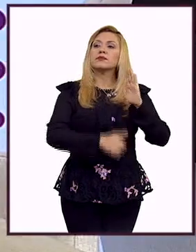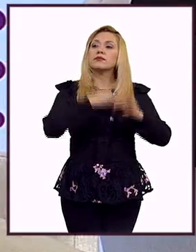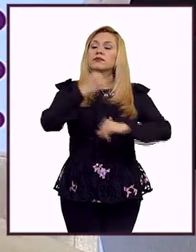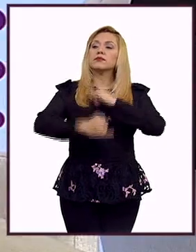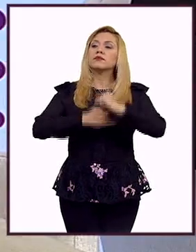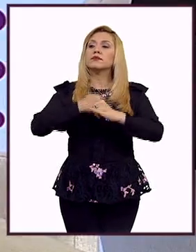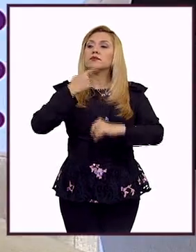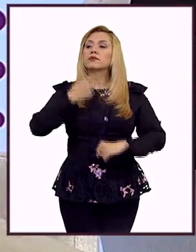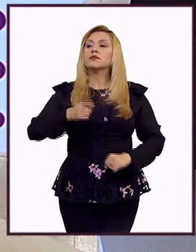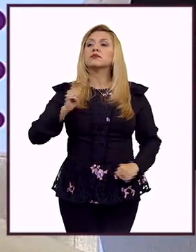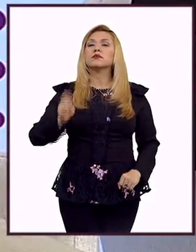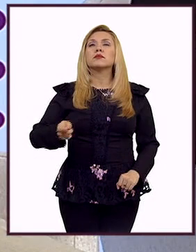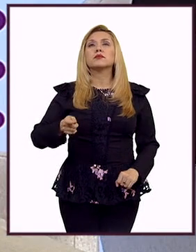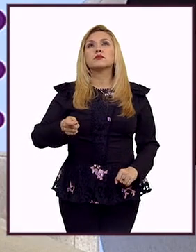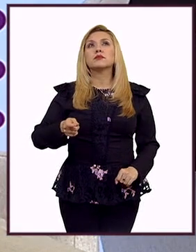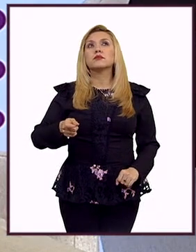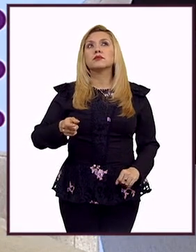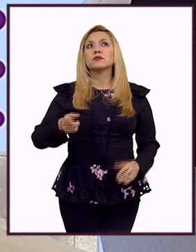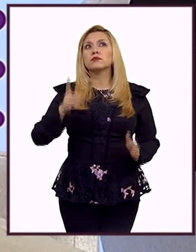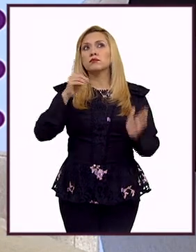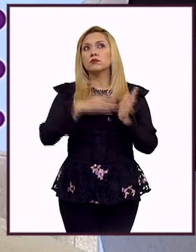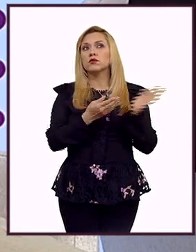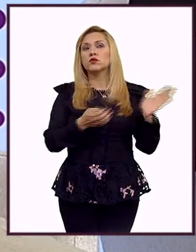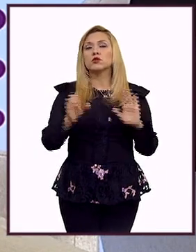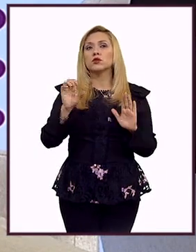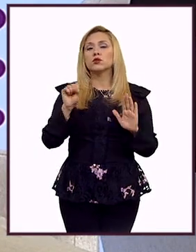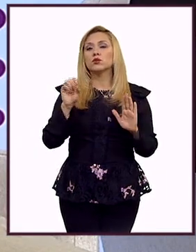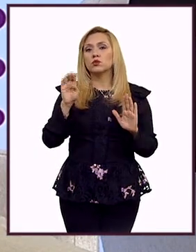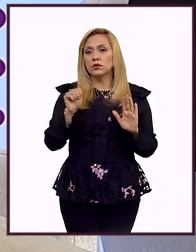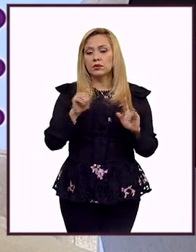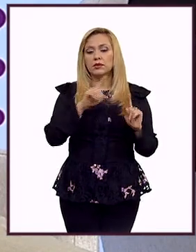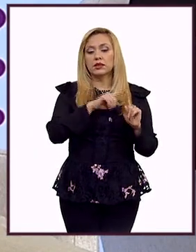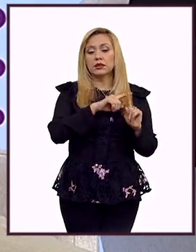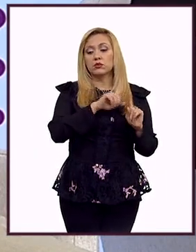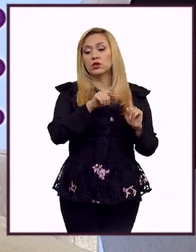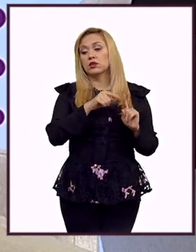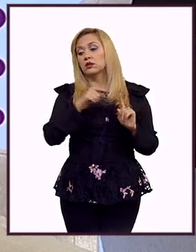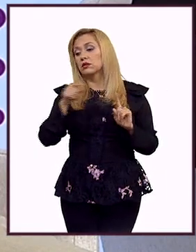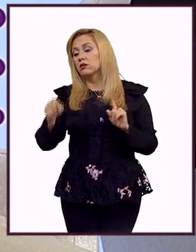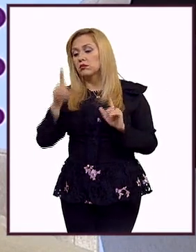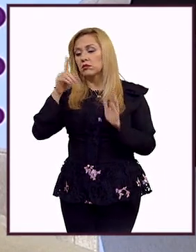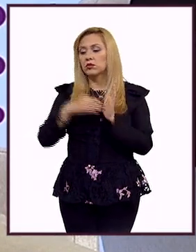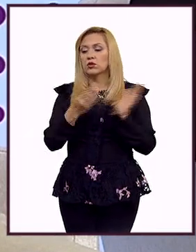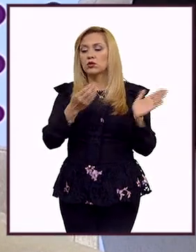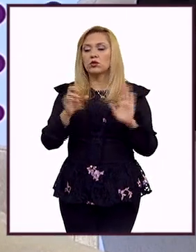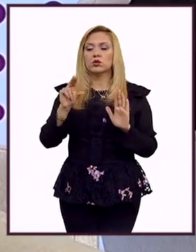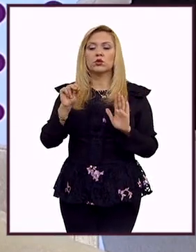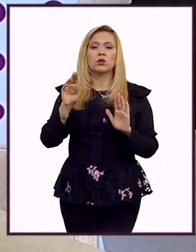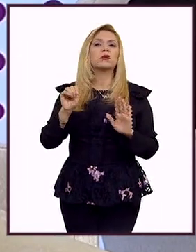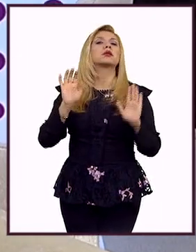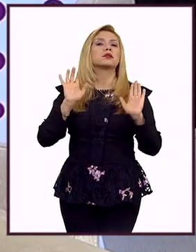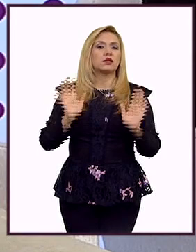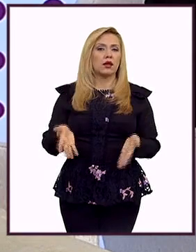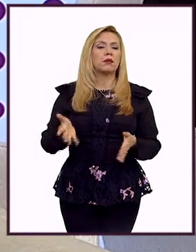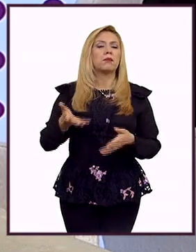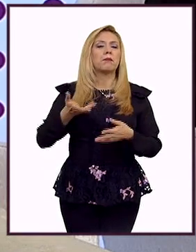lo que el Convenio 169 ya decía desde 1989, que es el tema de la consulta, ¿no? Entonces, la declaración dice, a ver,